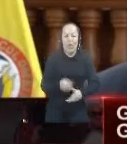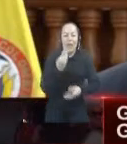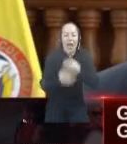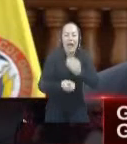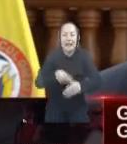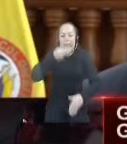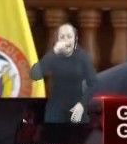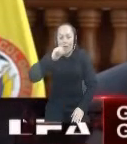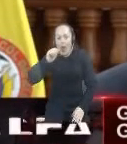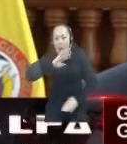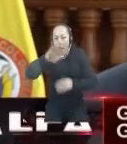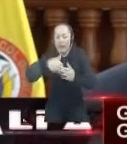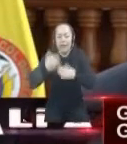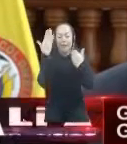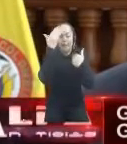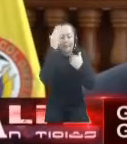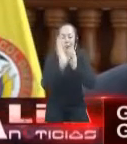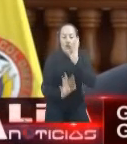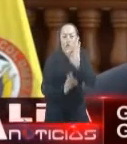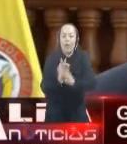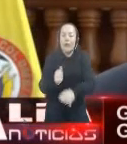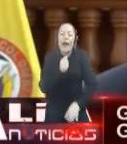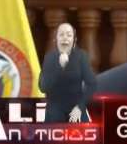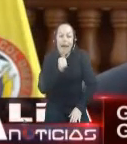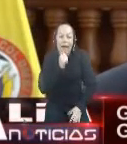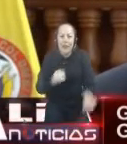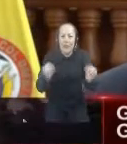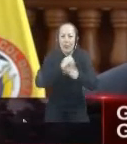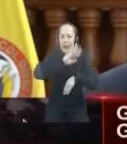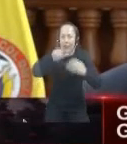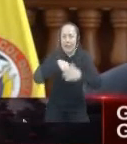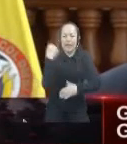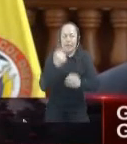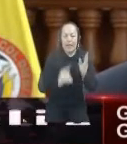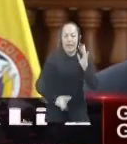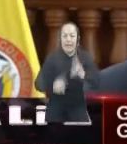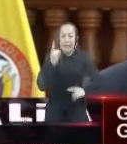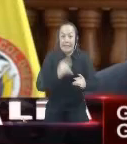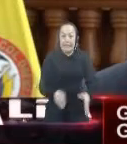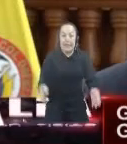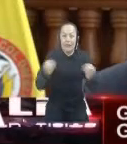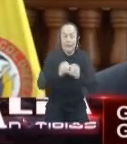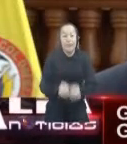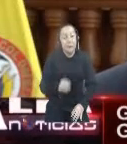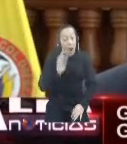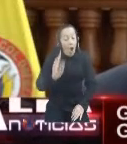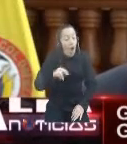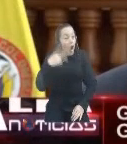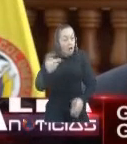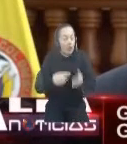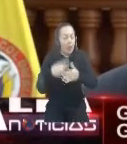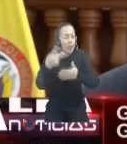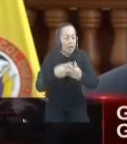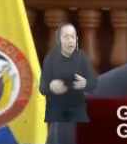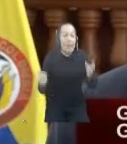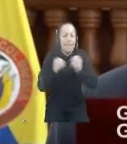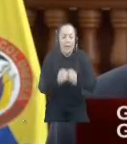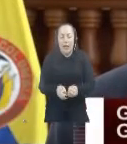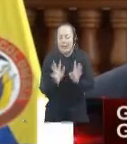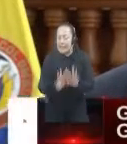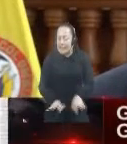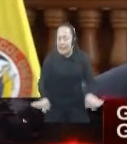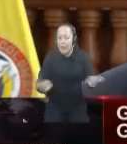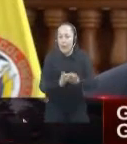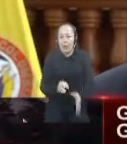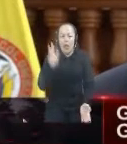niños tengan plena conciencia de la protección del agua y en general de la naturaleza. Y otro proyecto muy importante, vital, que se aprueba en el día